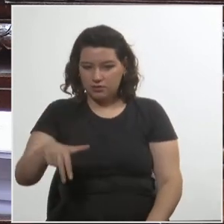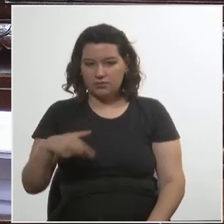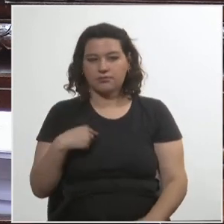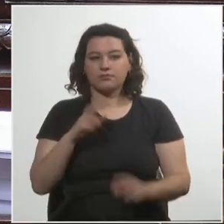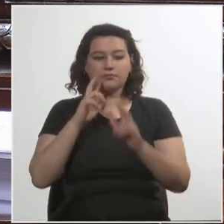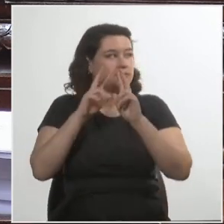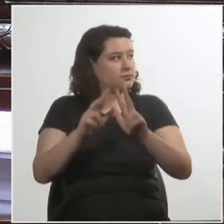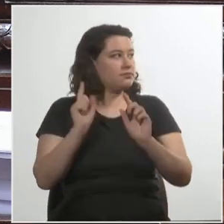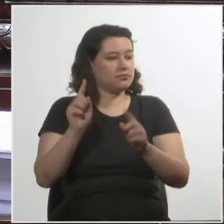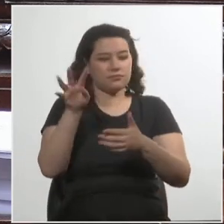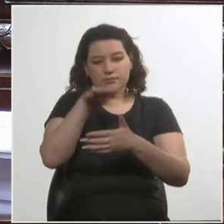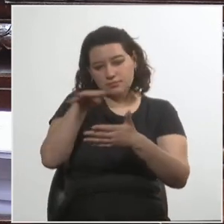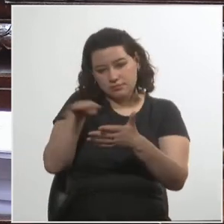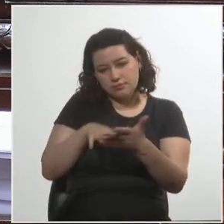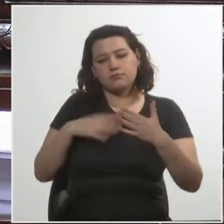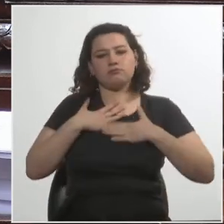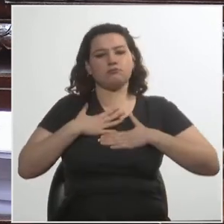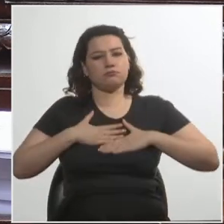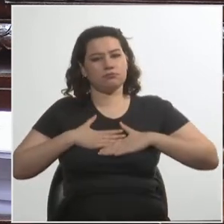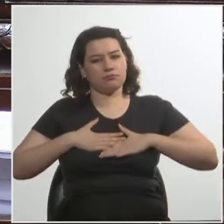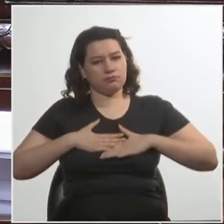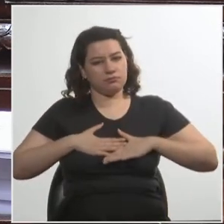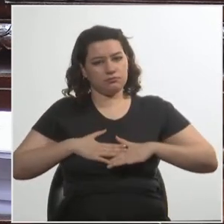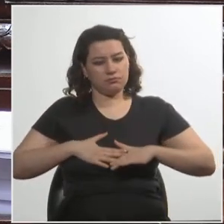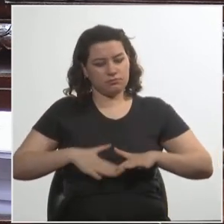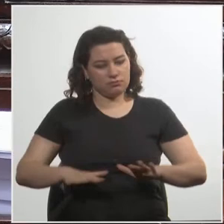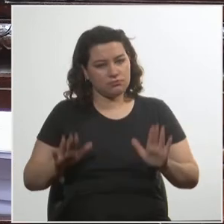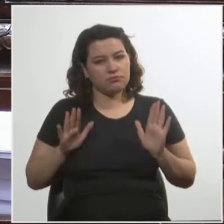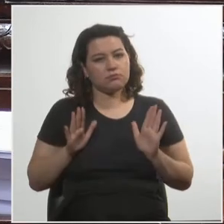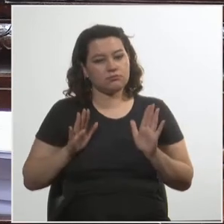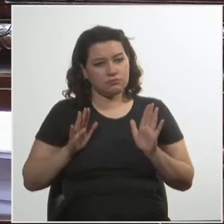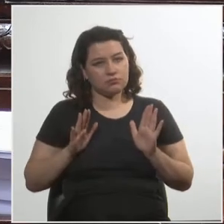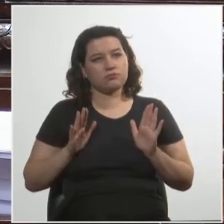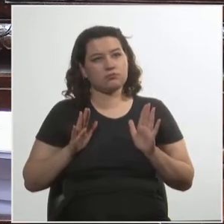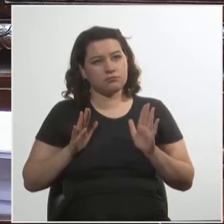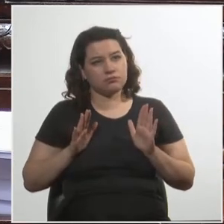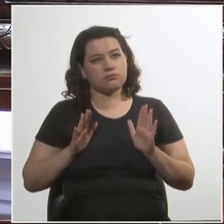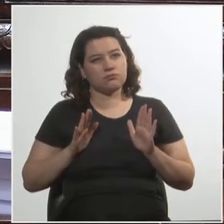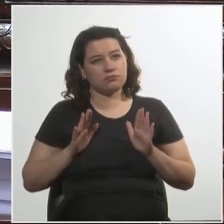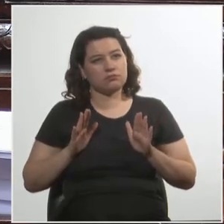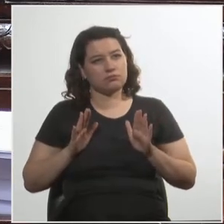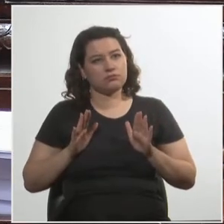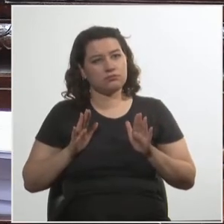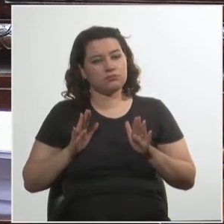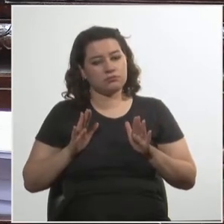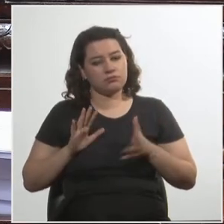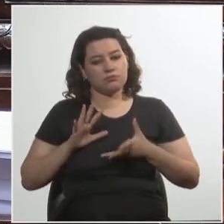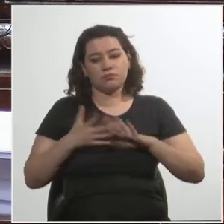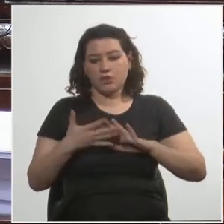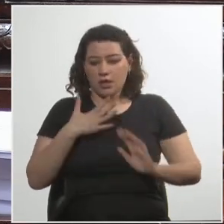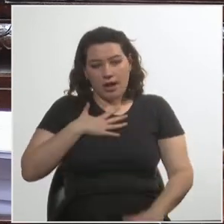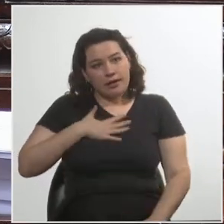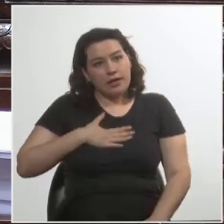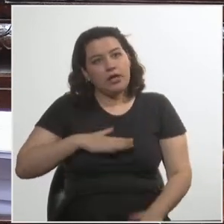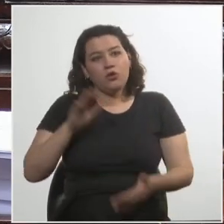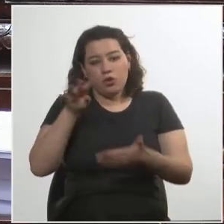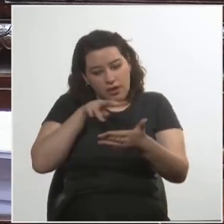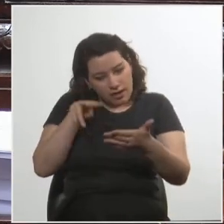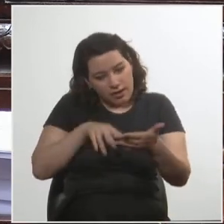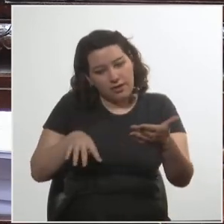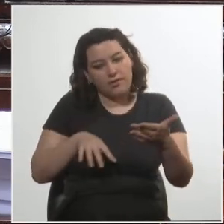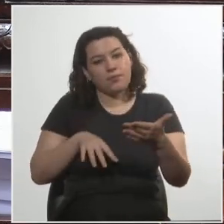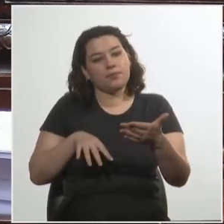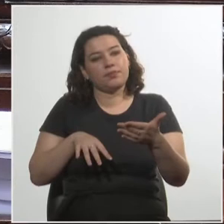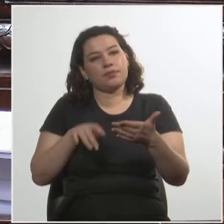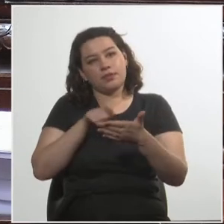debemos de leer con calma este y con diríamos con con tranquilidad este